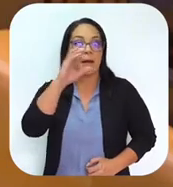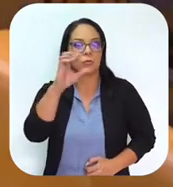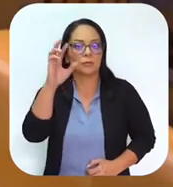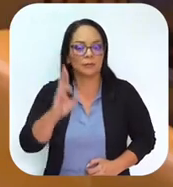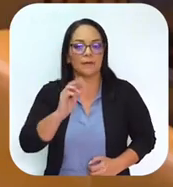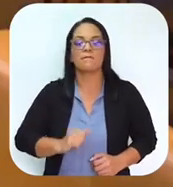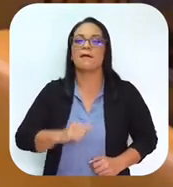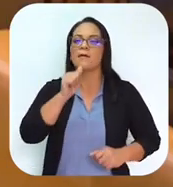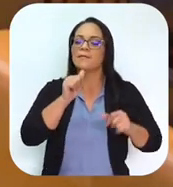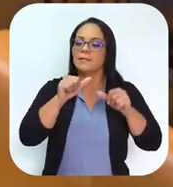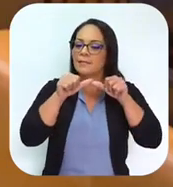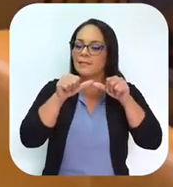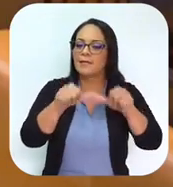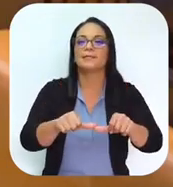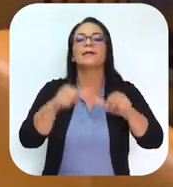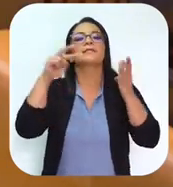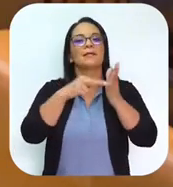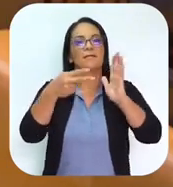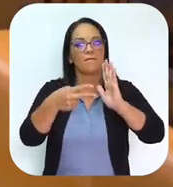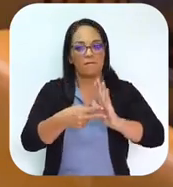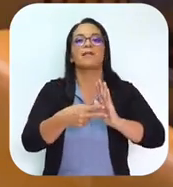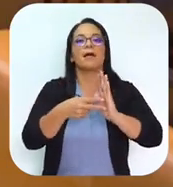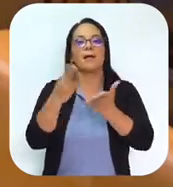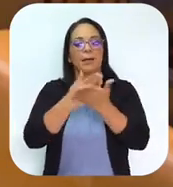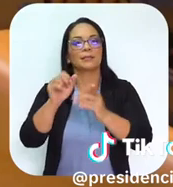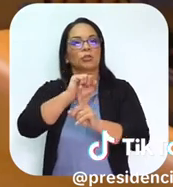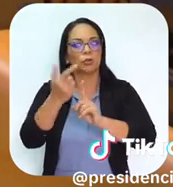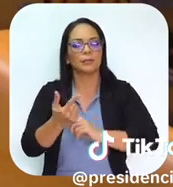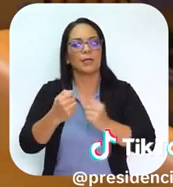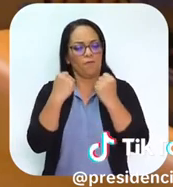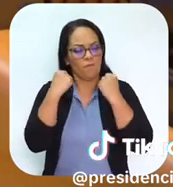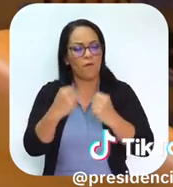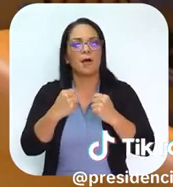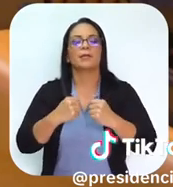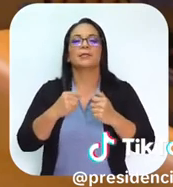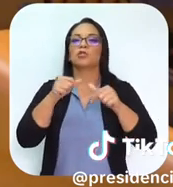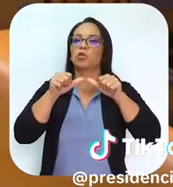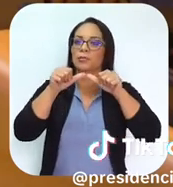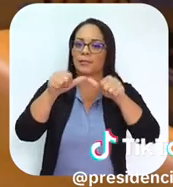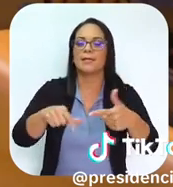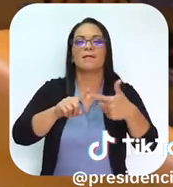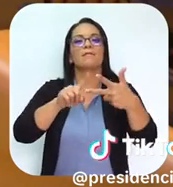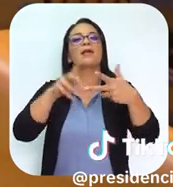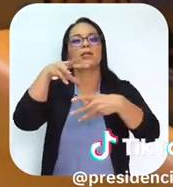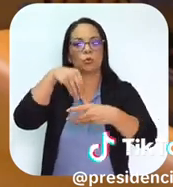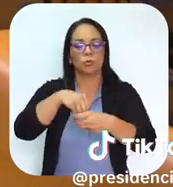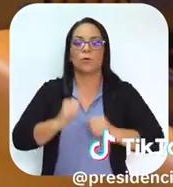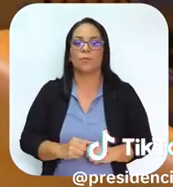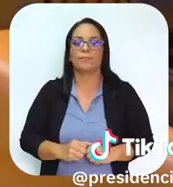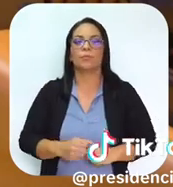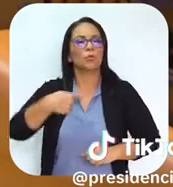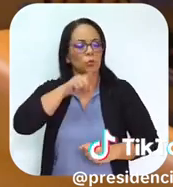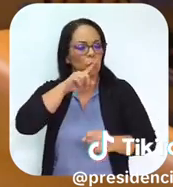para Costa Rica la resiliencia es sinónimo de un tejido social fuerte sostenible inclusivo